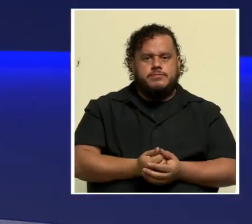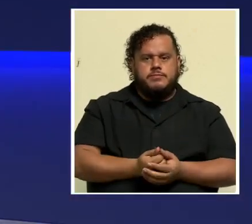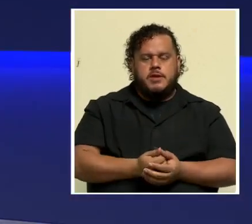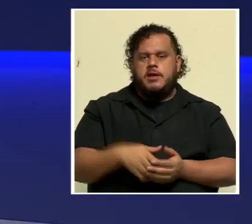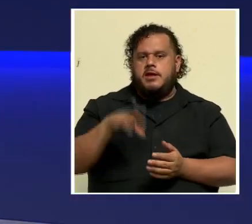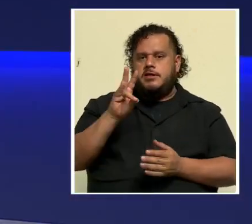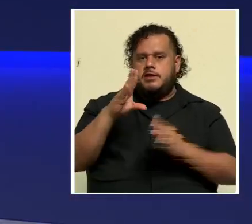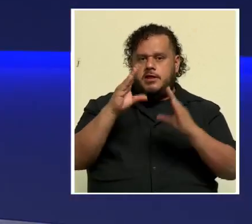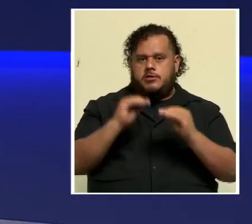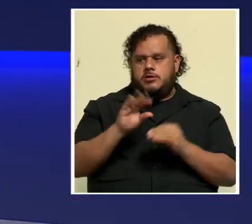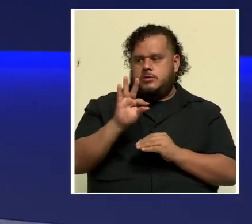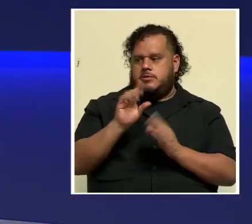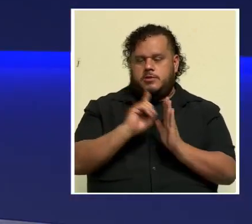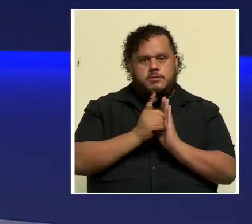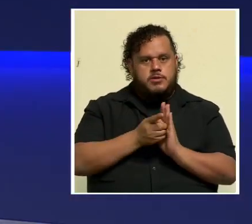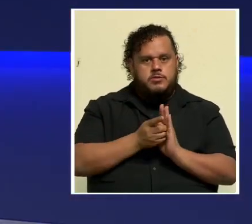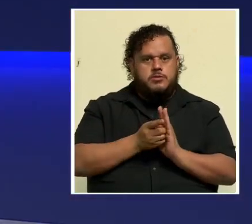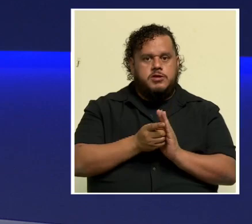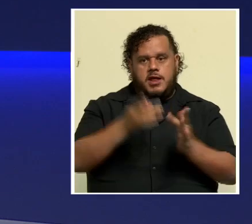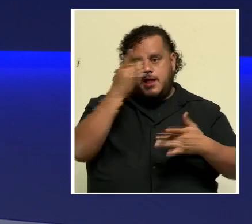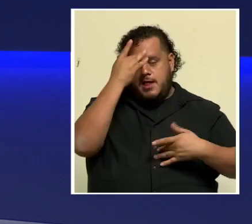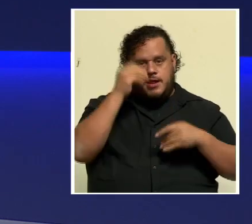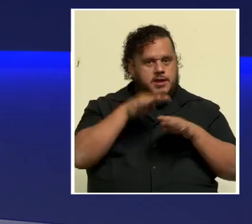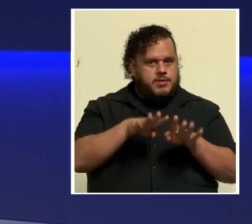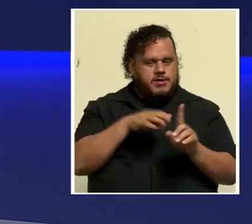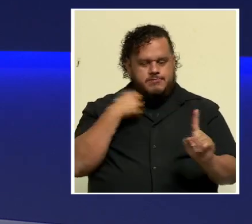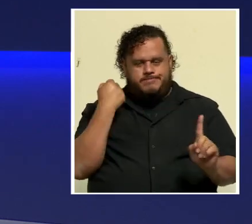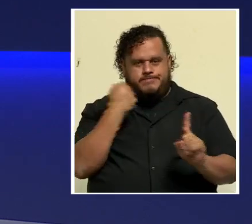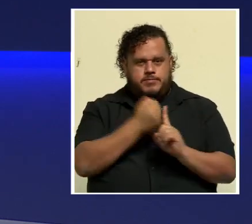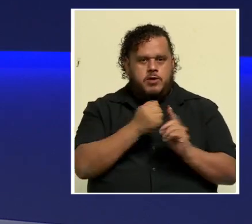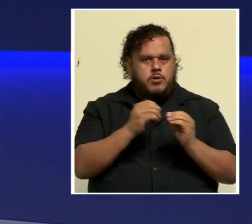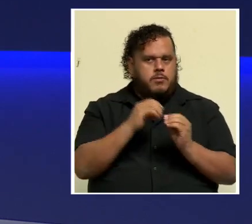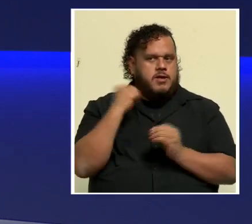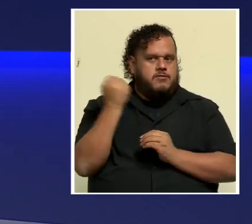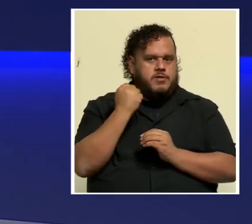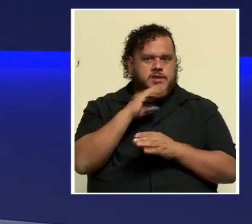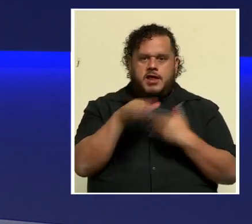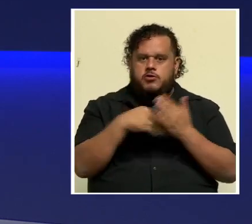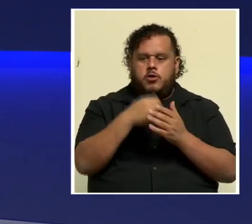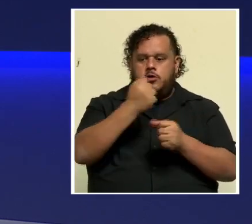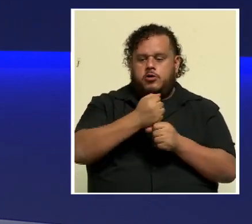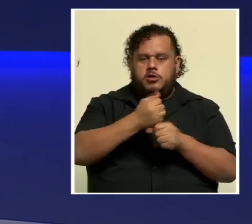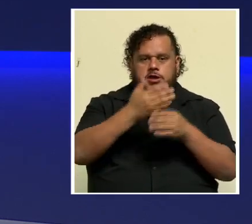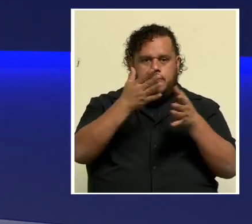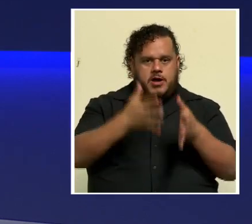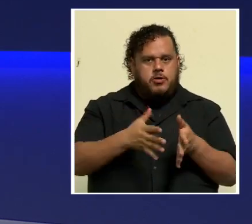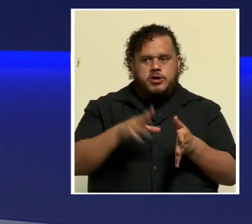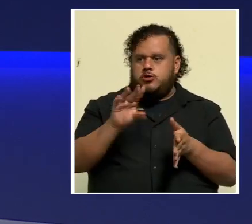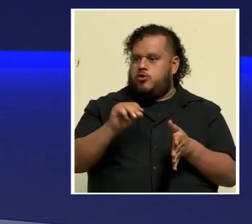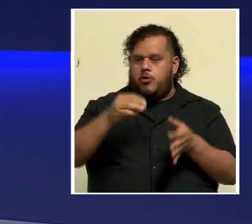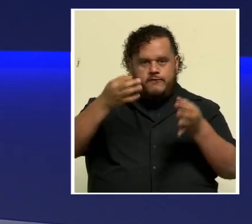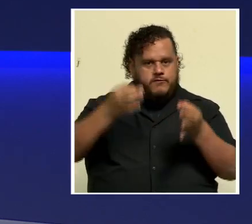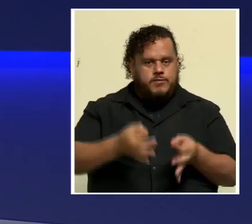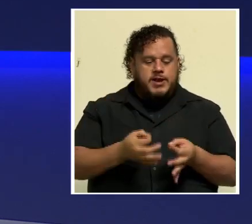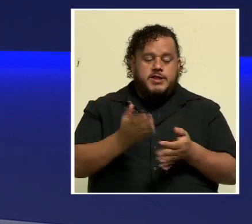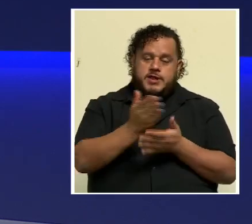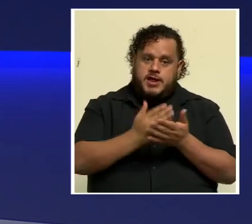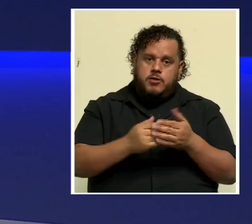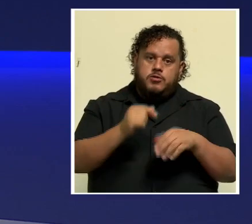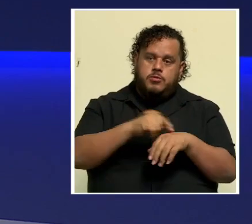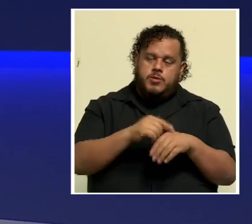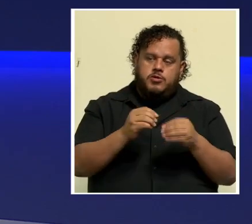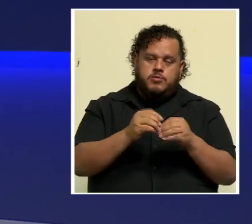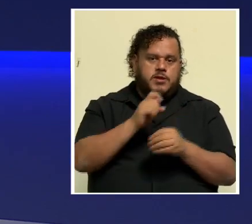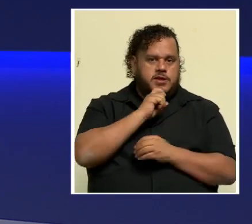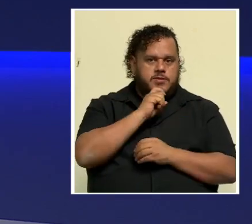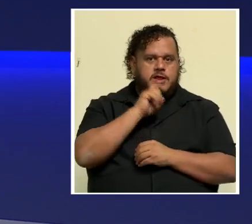7 de la noche con 9 minutos. La pandemia golpeó con más fuerza a los trabajadores informales, quienes aún en los momentos más críticos